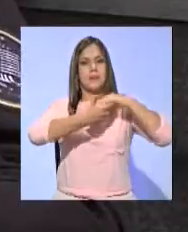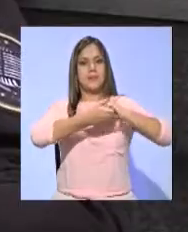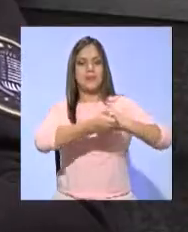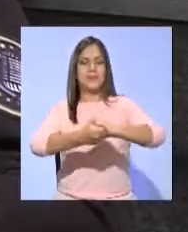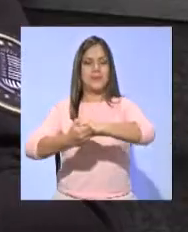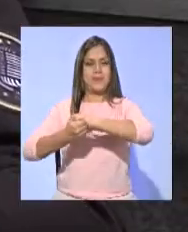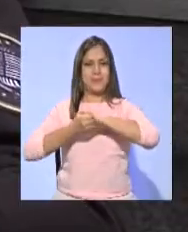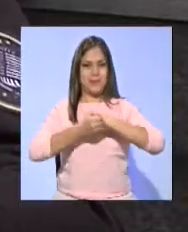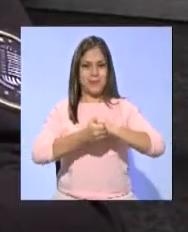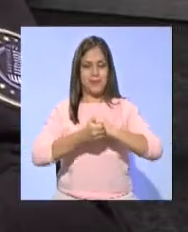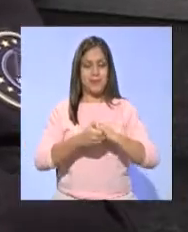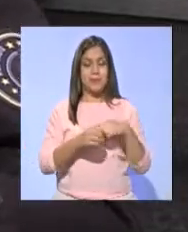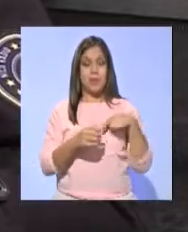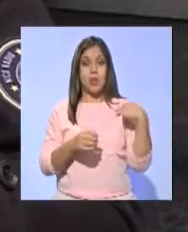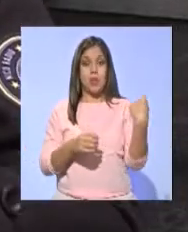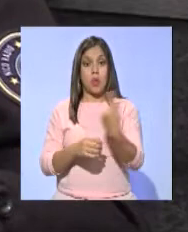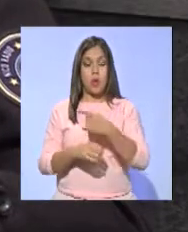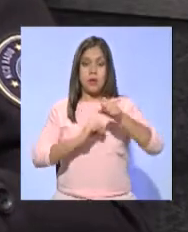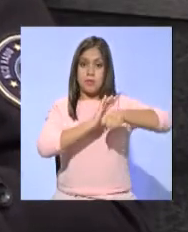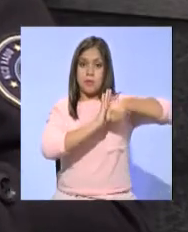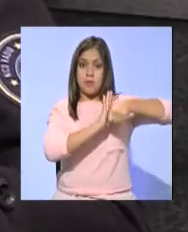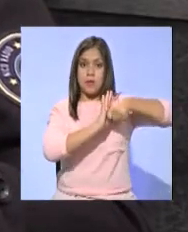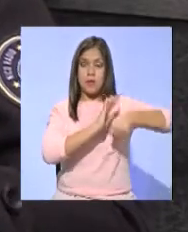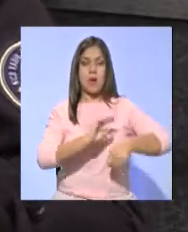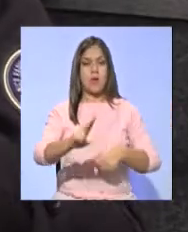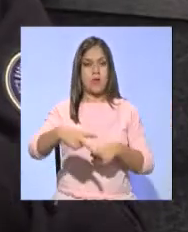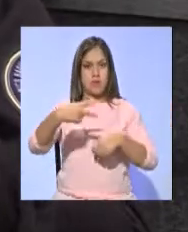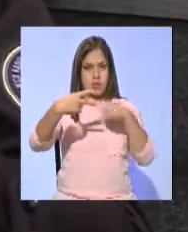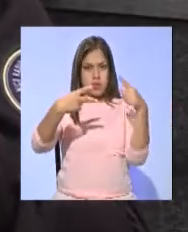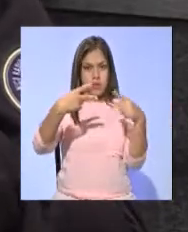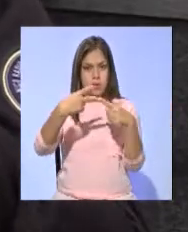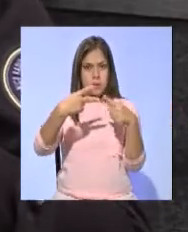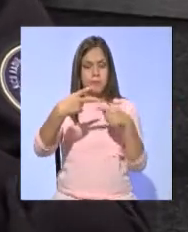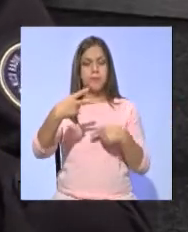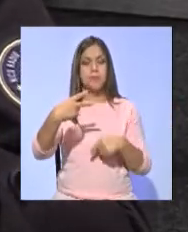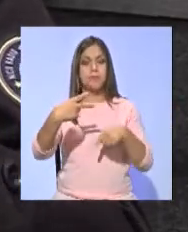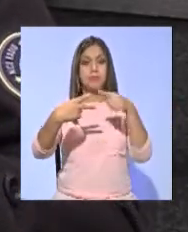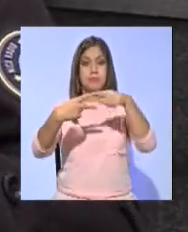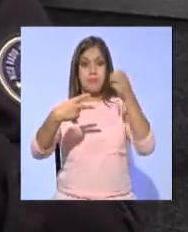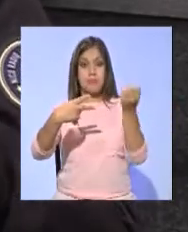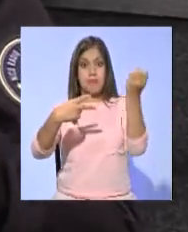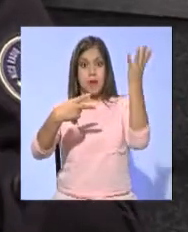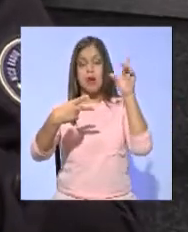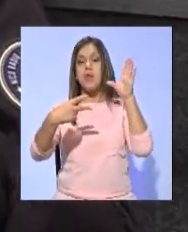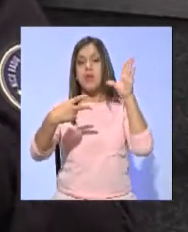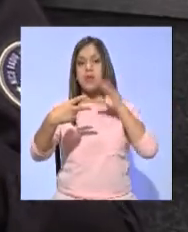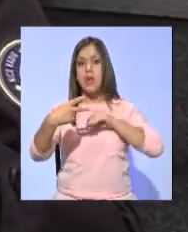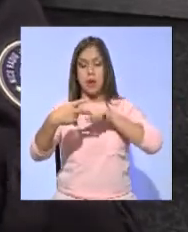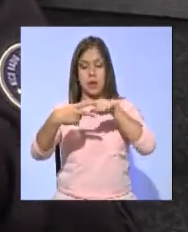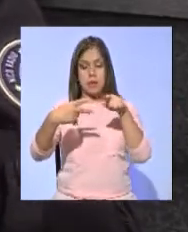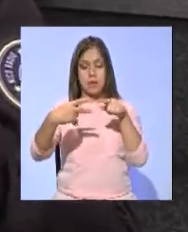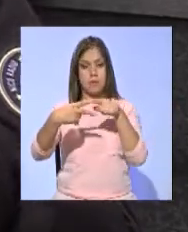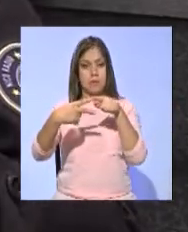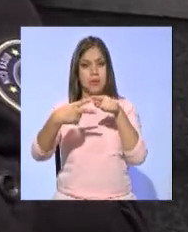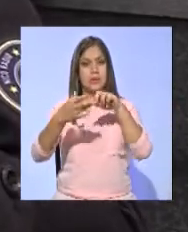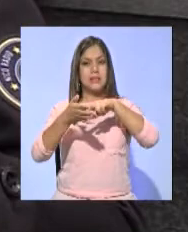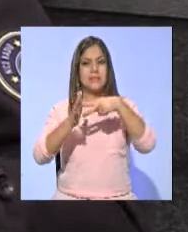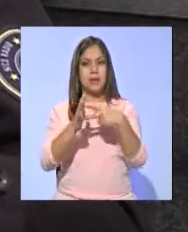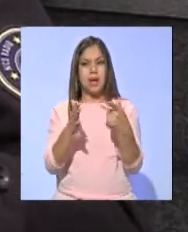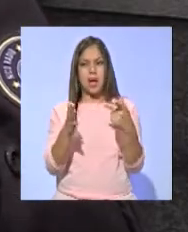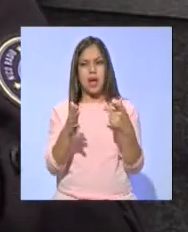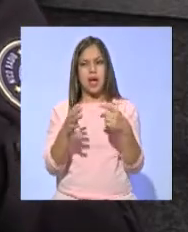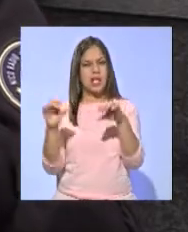solidaridad. Nuestro video tenía dos partes. La primera parte, que era blanco y negro, donde eran todas las cosas